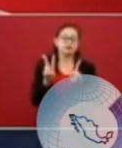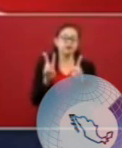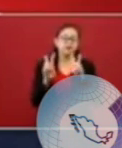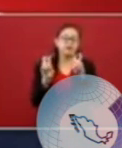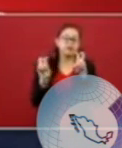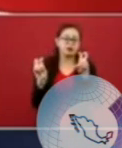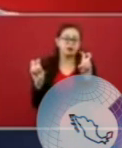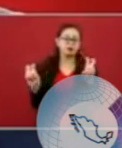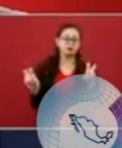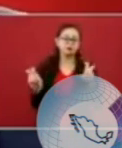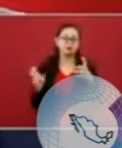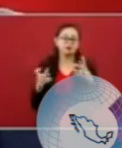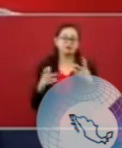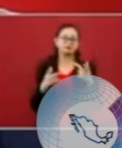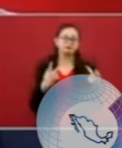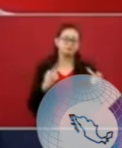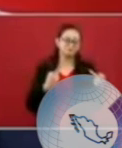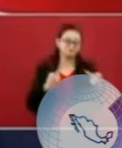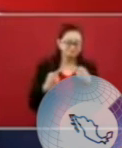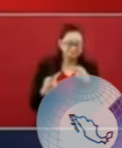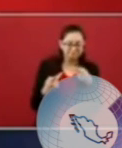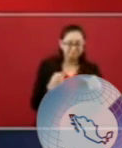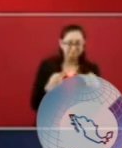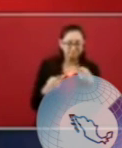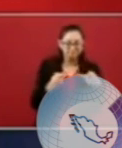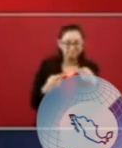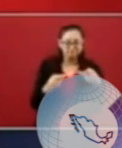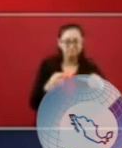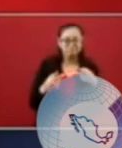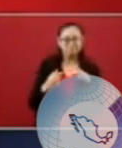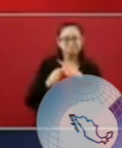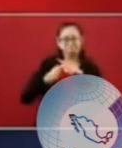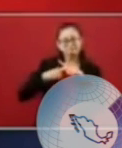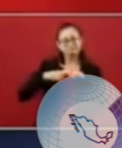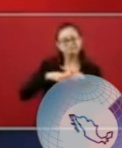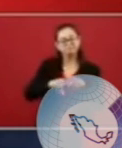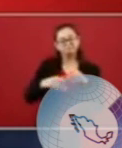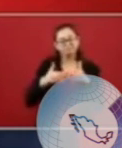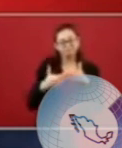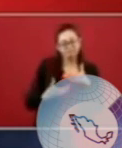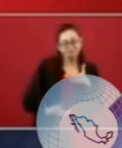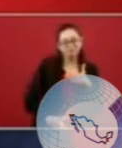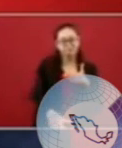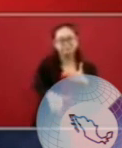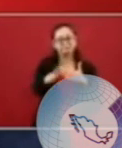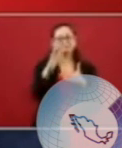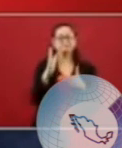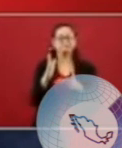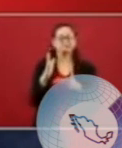del plan que se inició para